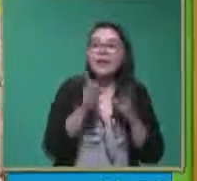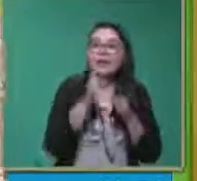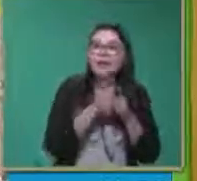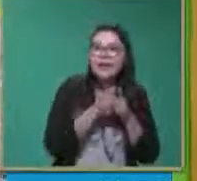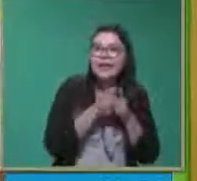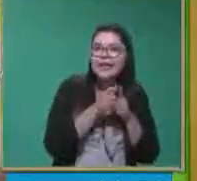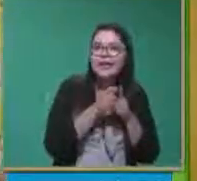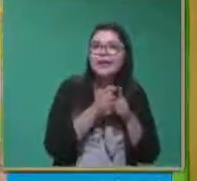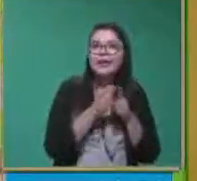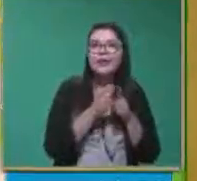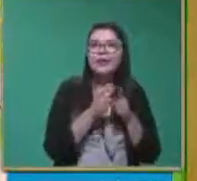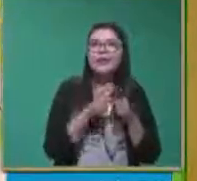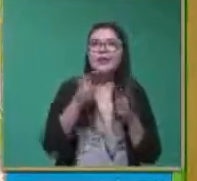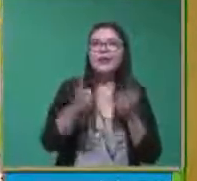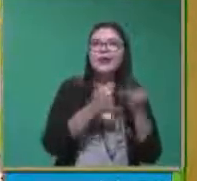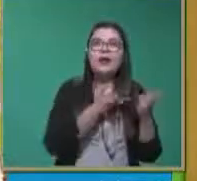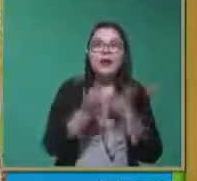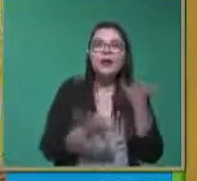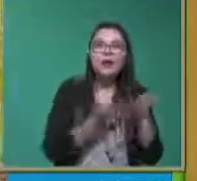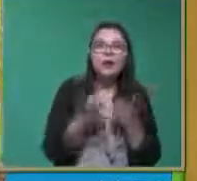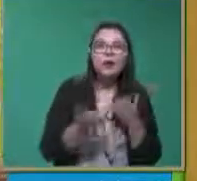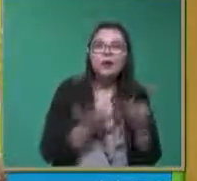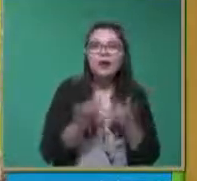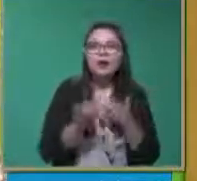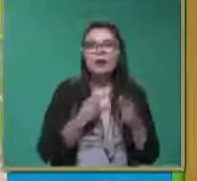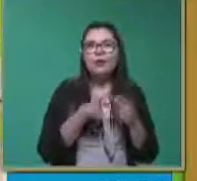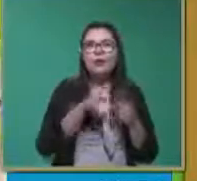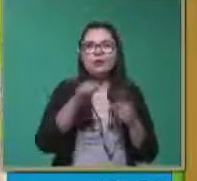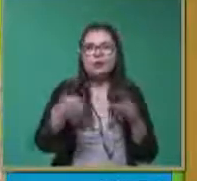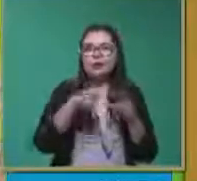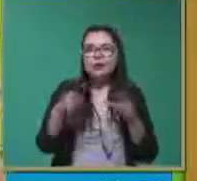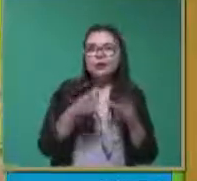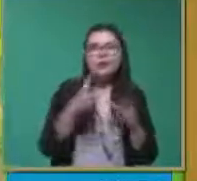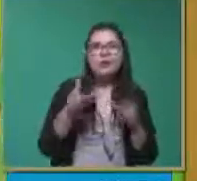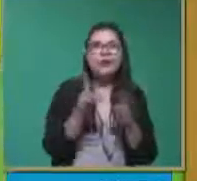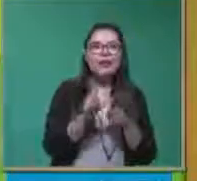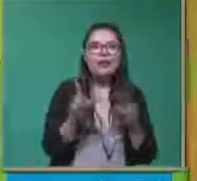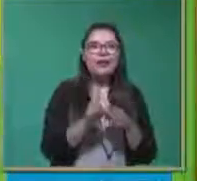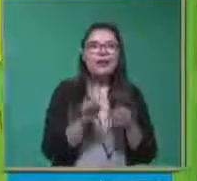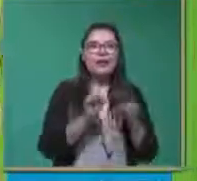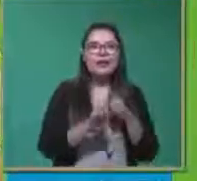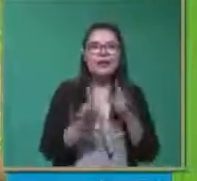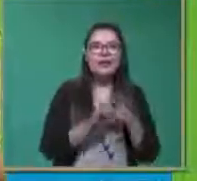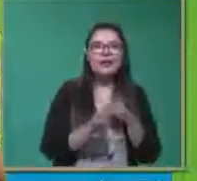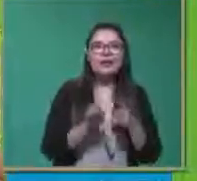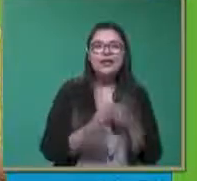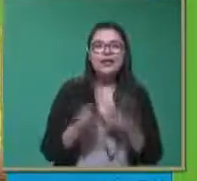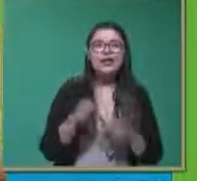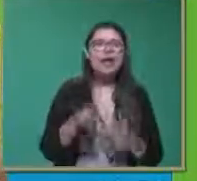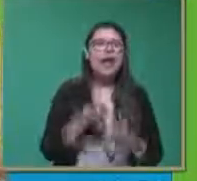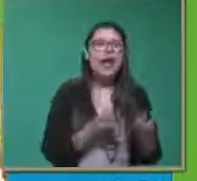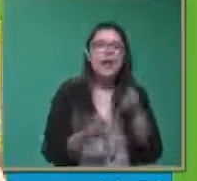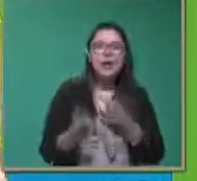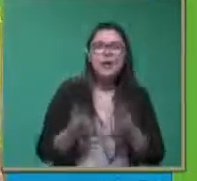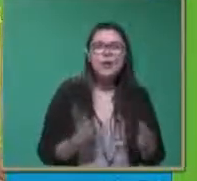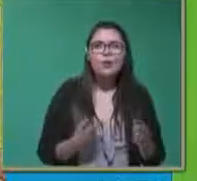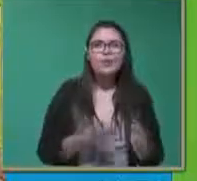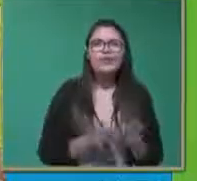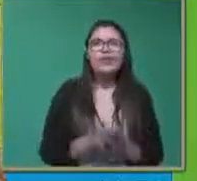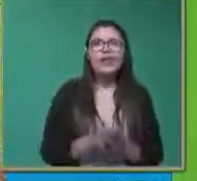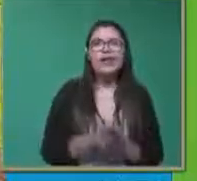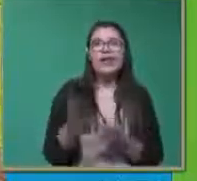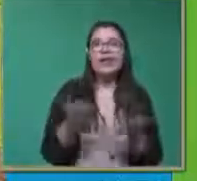conejo! Sí, vienen todos didácticos como la sopa de letras. Vienen mis actos de ilusionismo, como el Zigzag Lady, que anoche